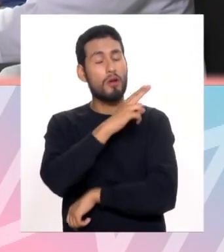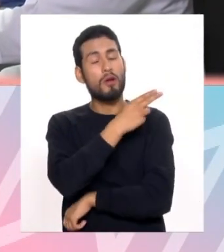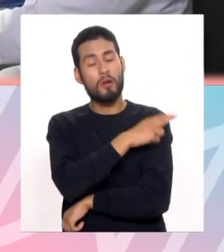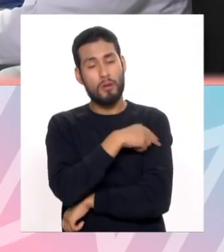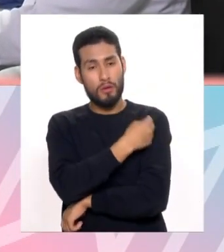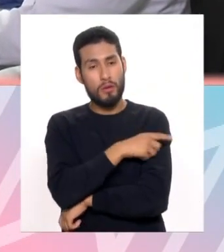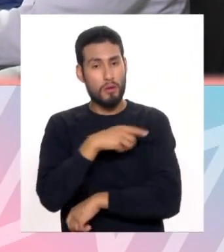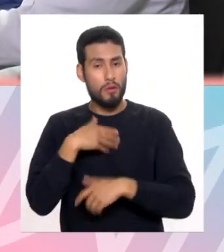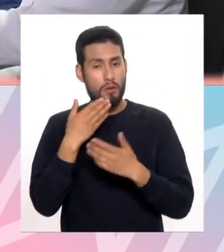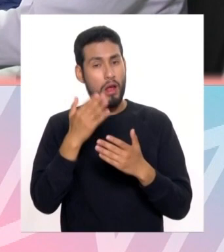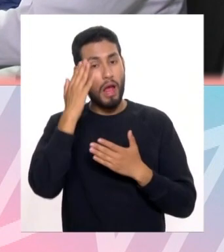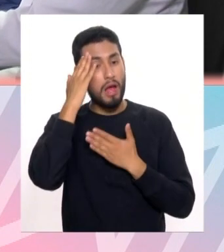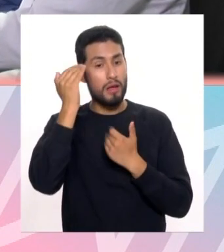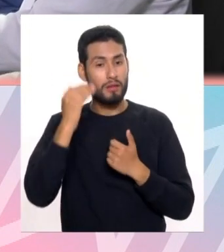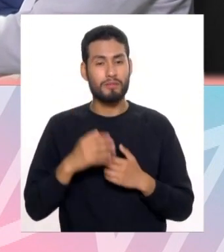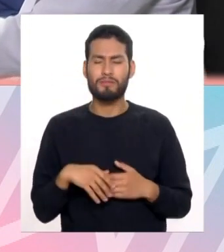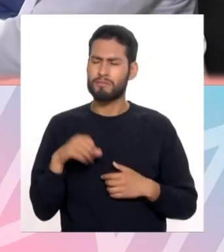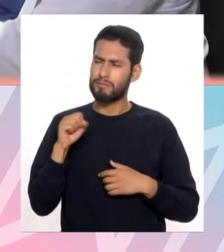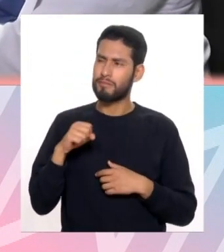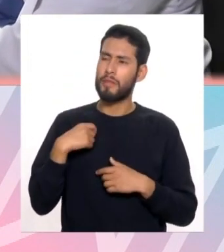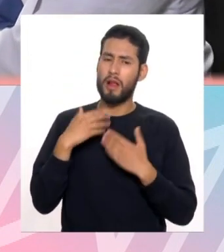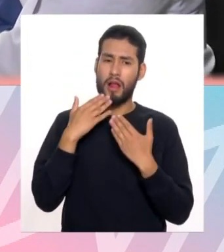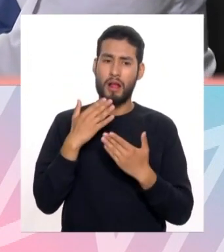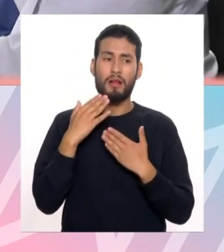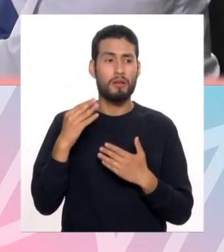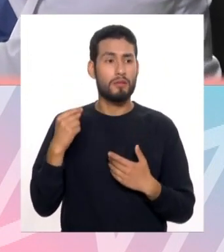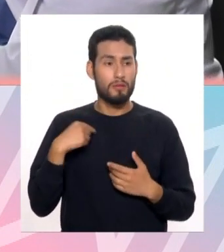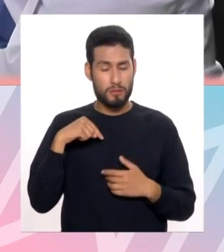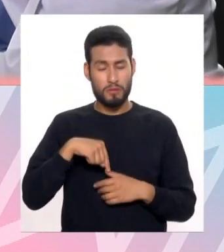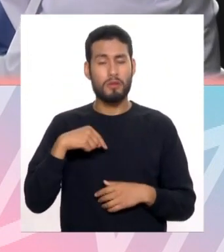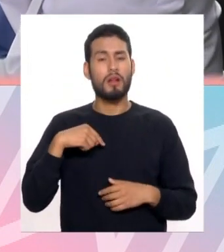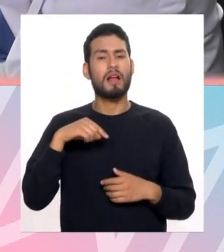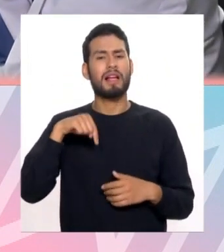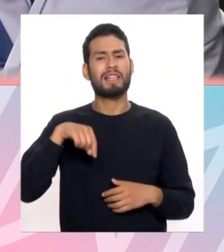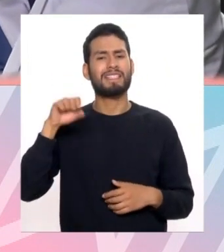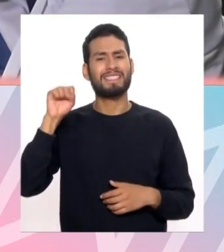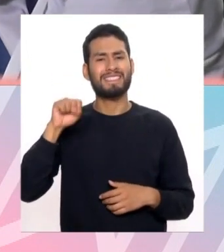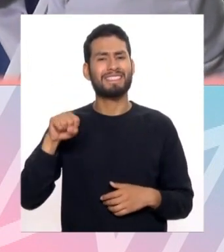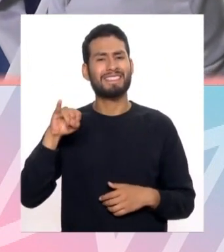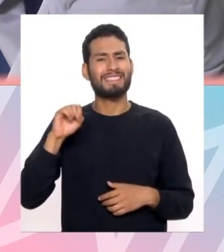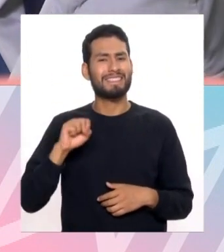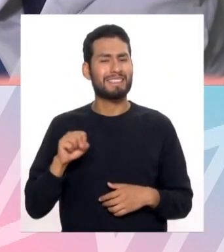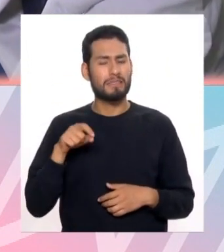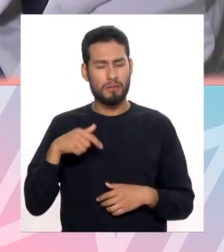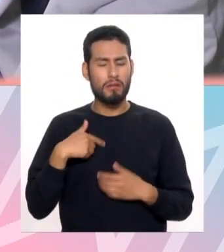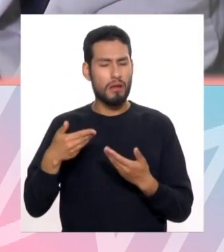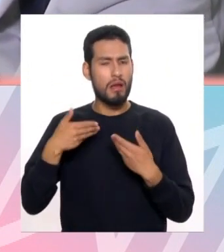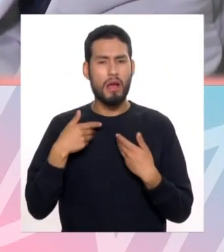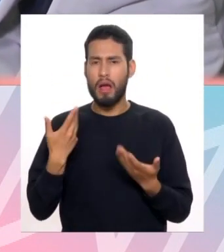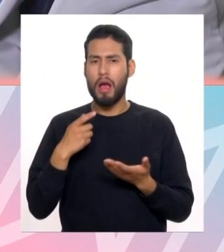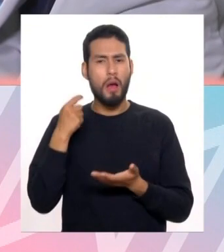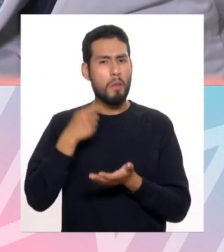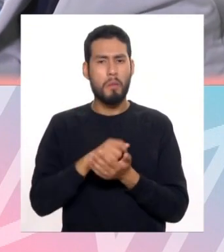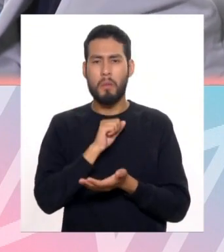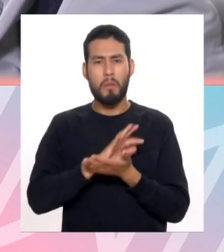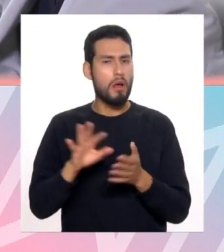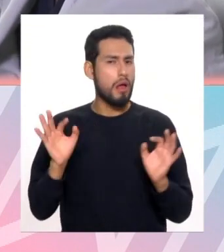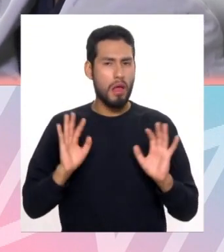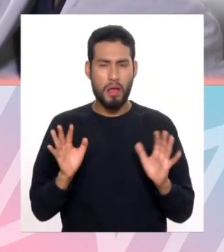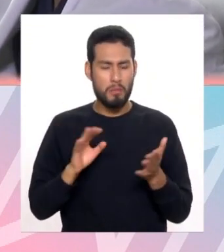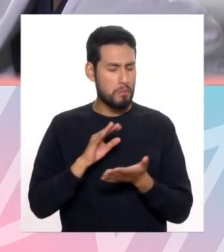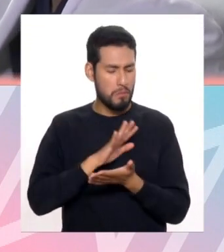nueva vida. Sí, estoy muy agradecida porque yo me atiendo a través del CIS, por lo tanto este procedimiento no tiene algún costo